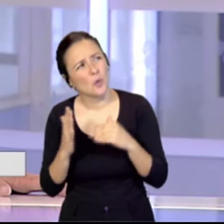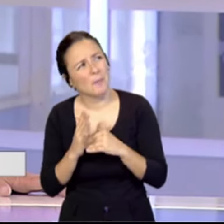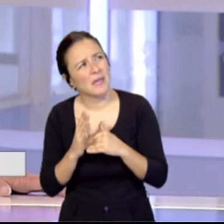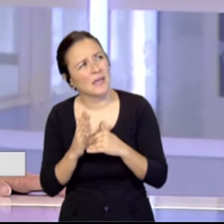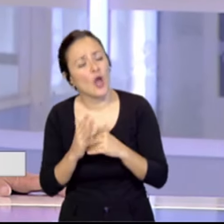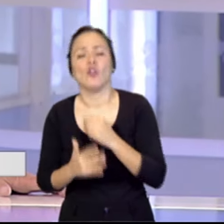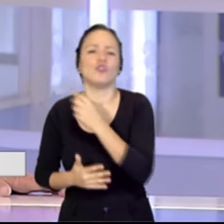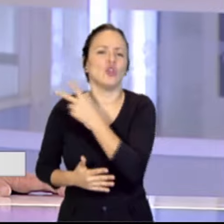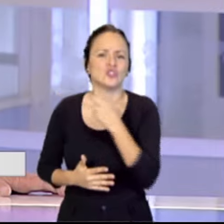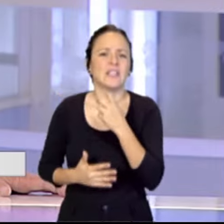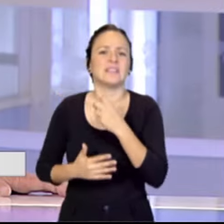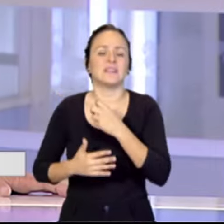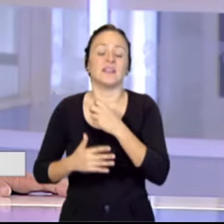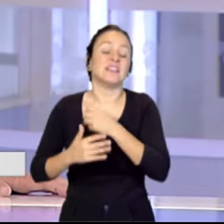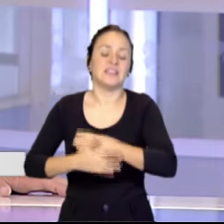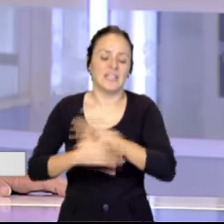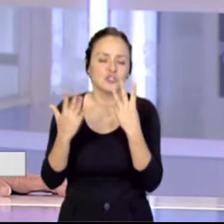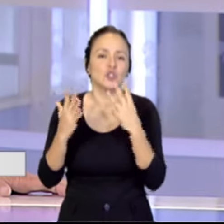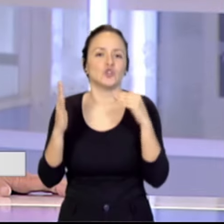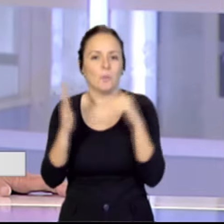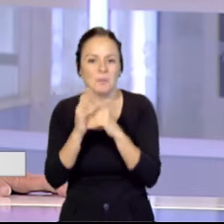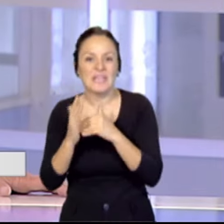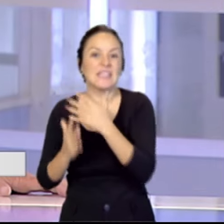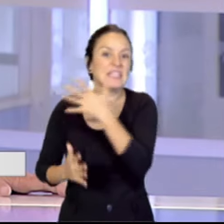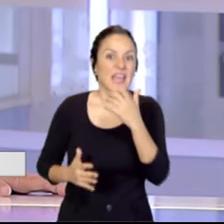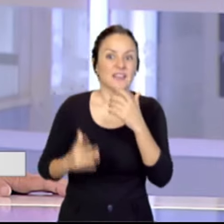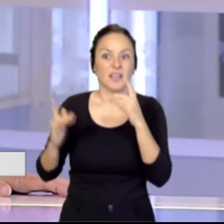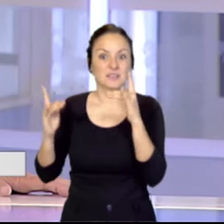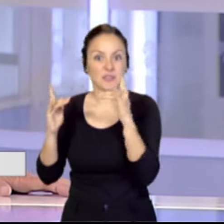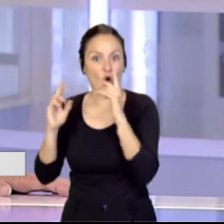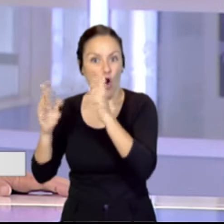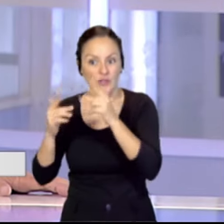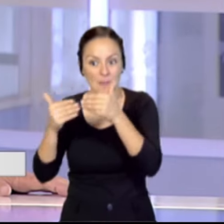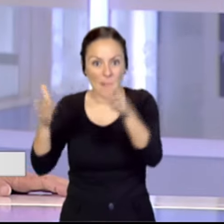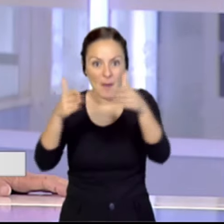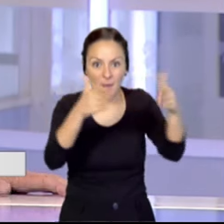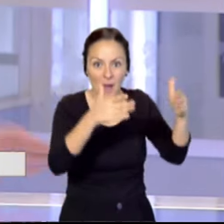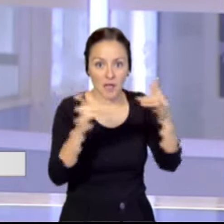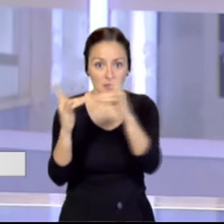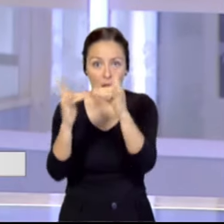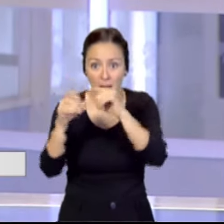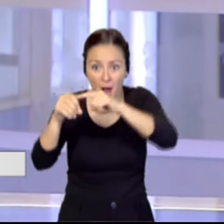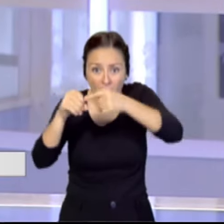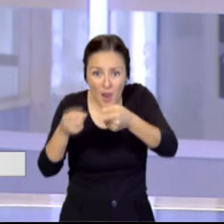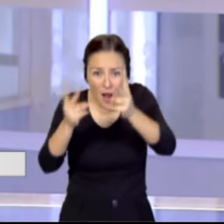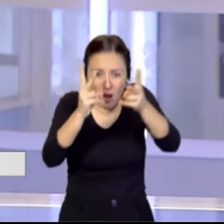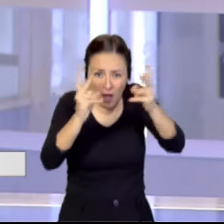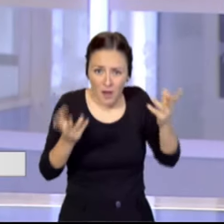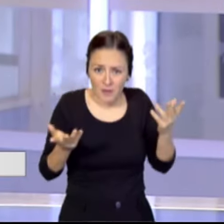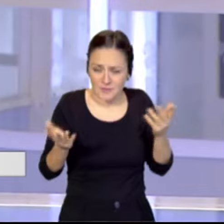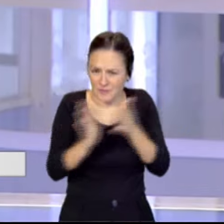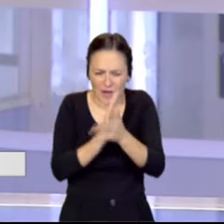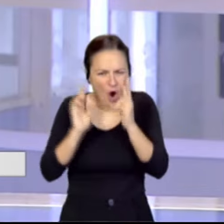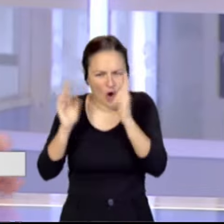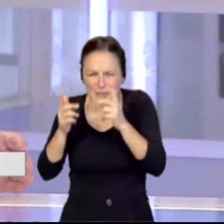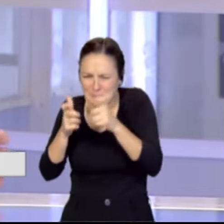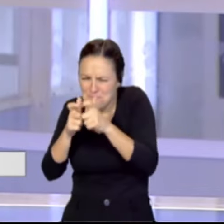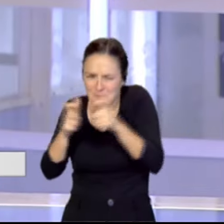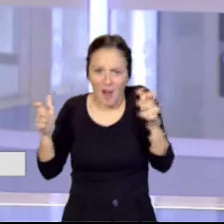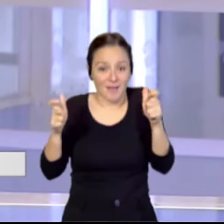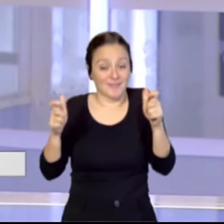21500 camas o sea como eran 437 hoteles con 500 camas O sea la la la la